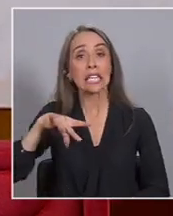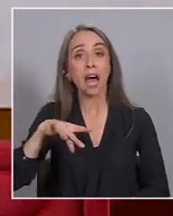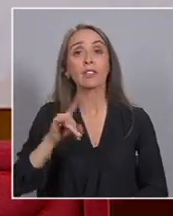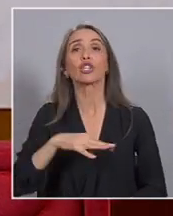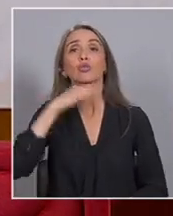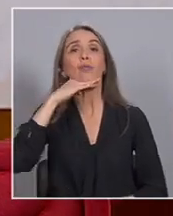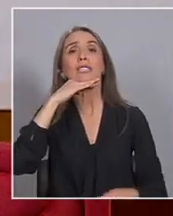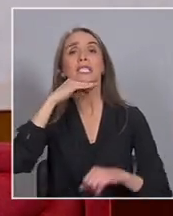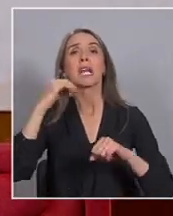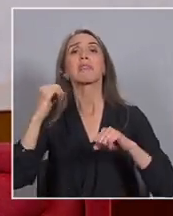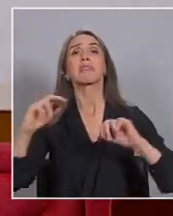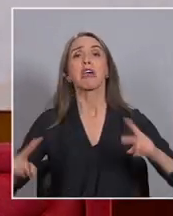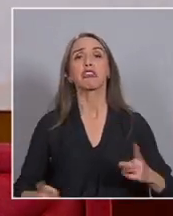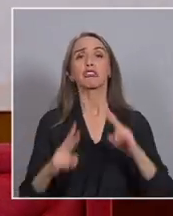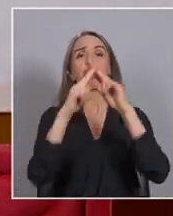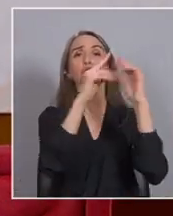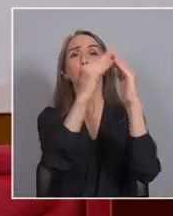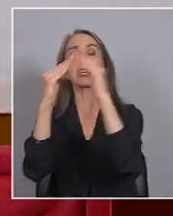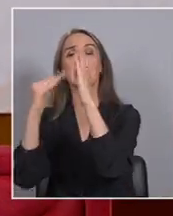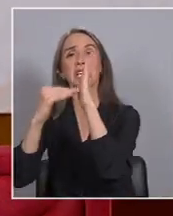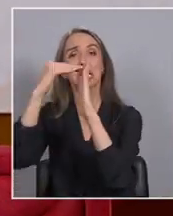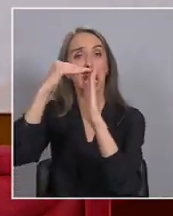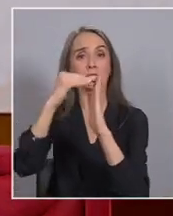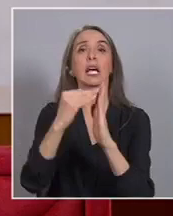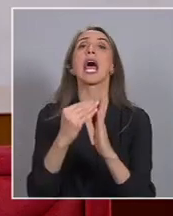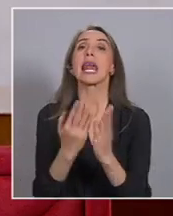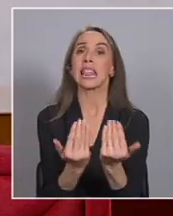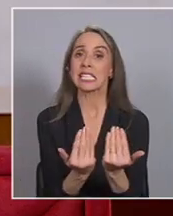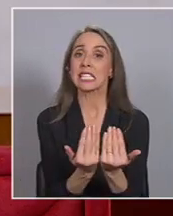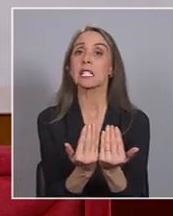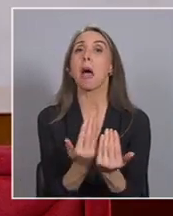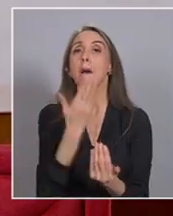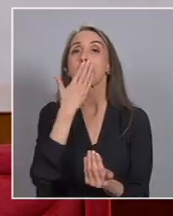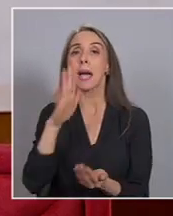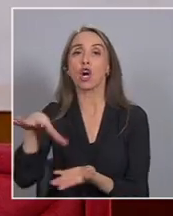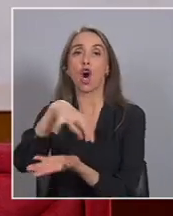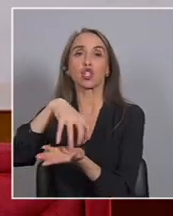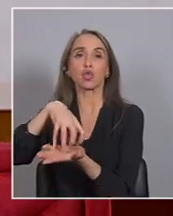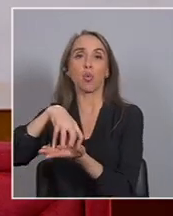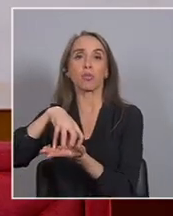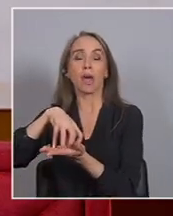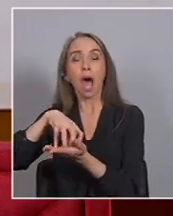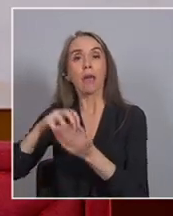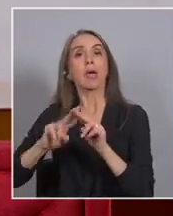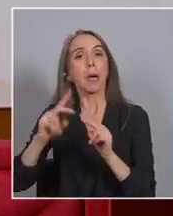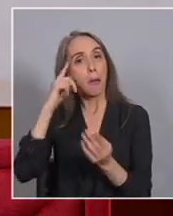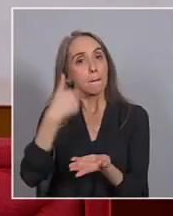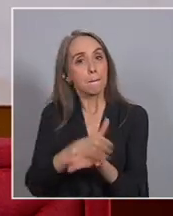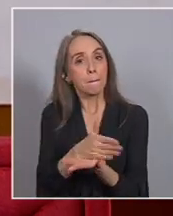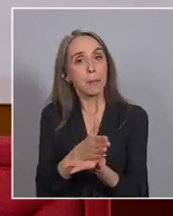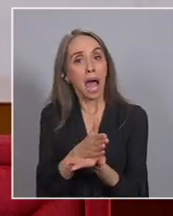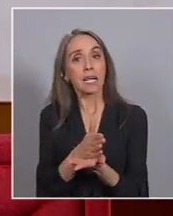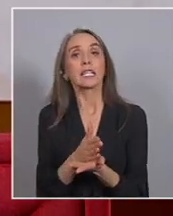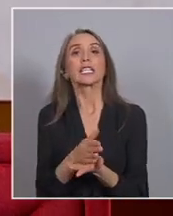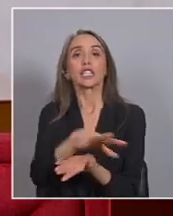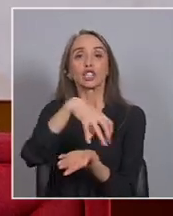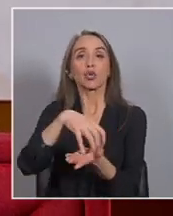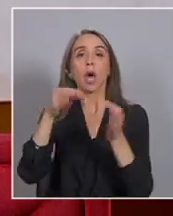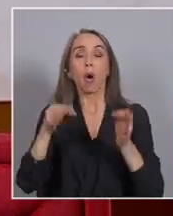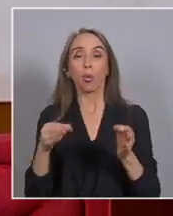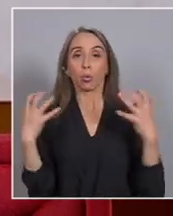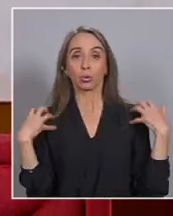con construir viviendas, también tenemos que construir una mejor ciudad. Y ese es el enfoque del Plan Ciudades Justas, que